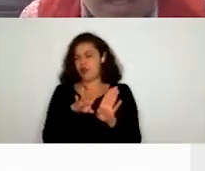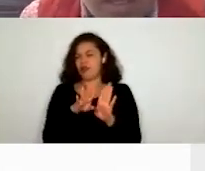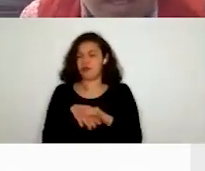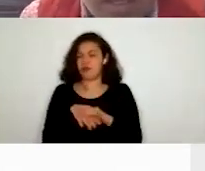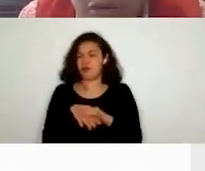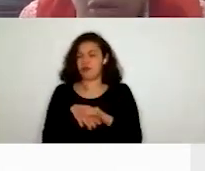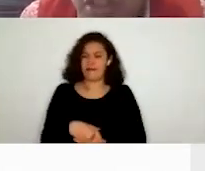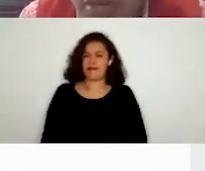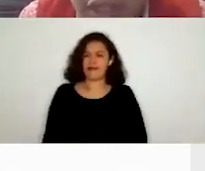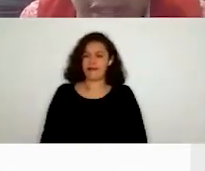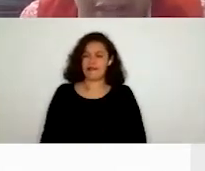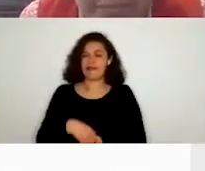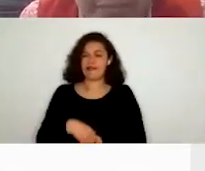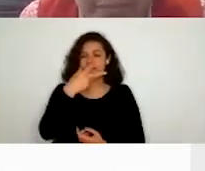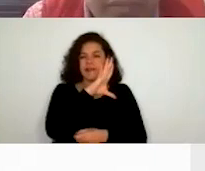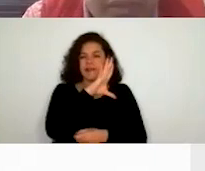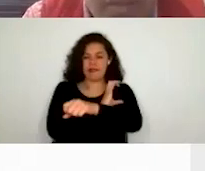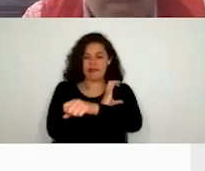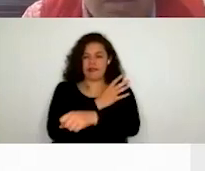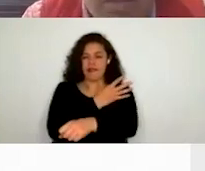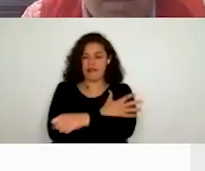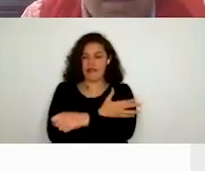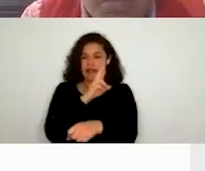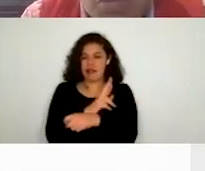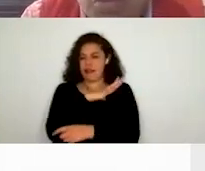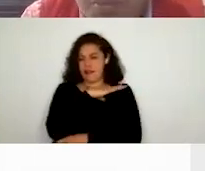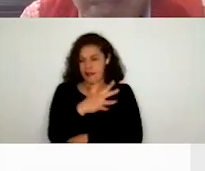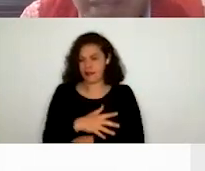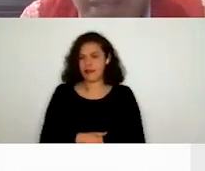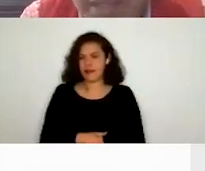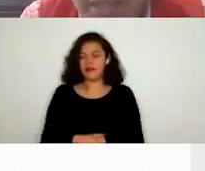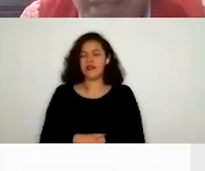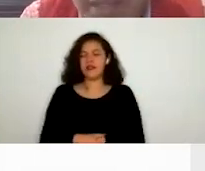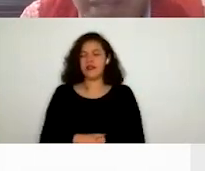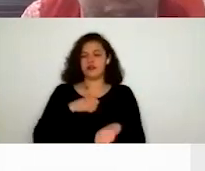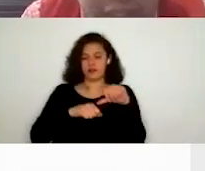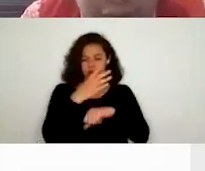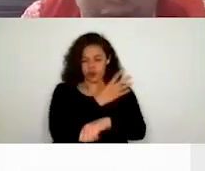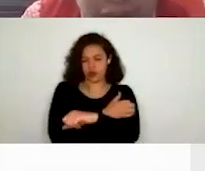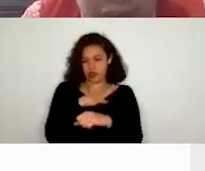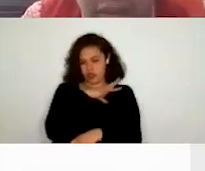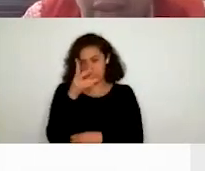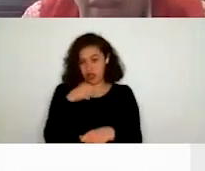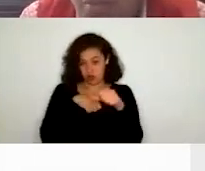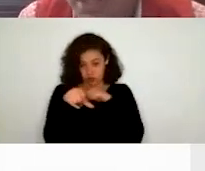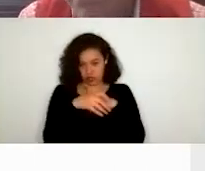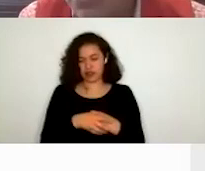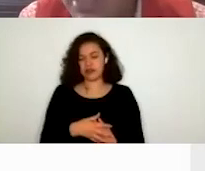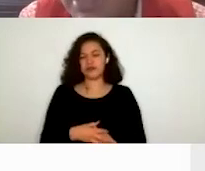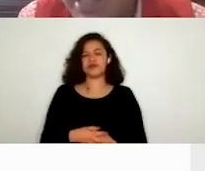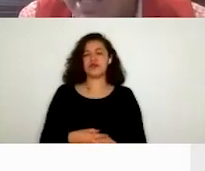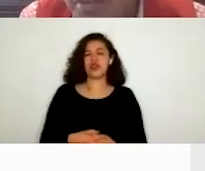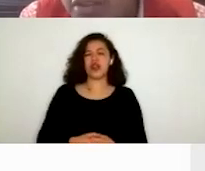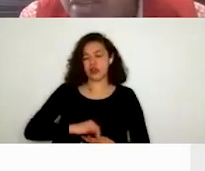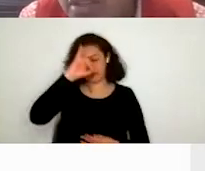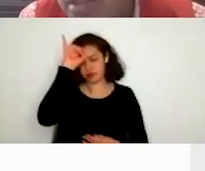Está conformado por un coordinador general, por un suplente del coordinador general, por jefaturas